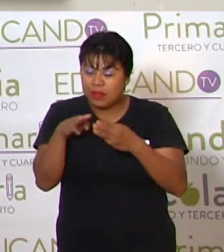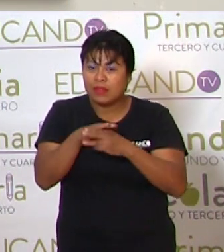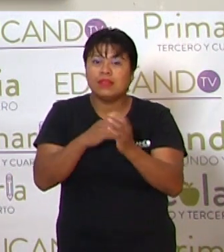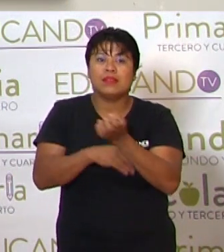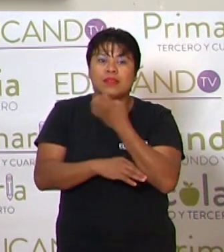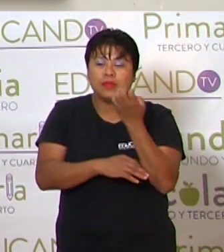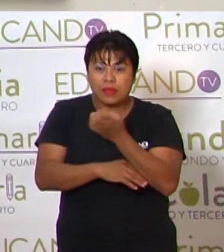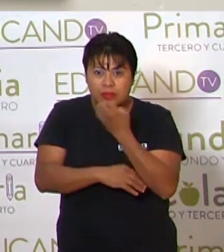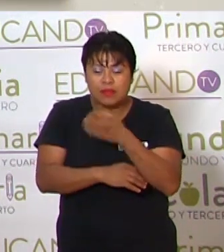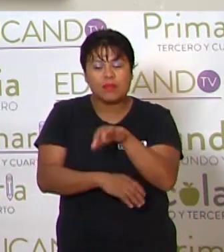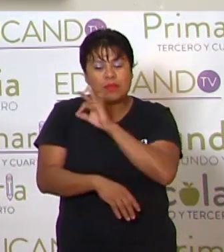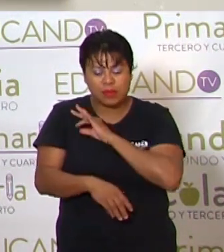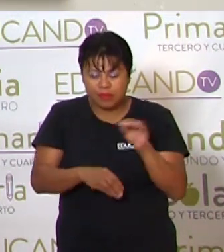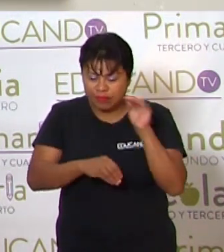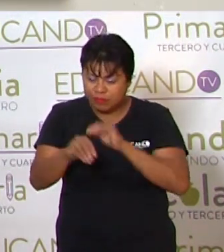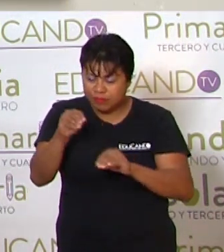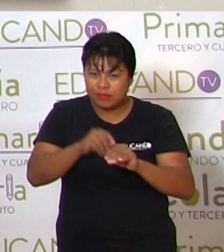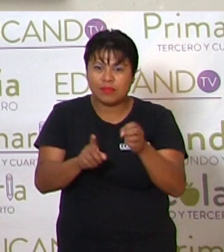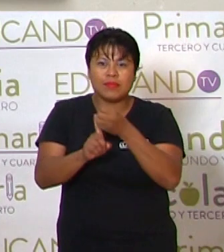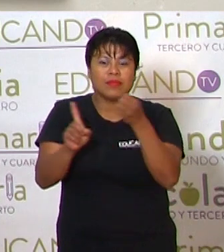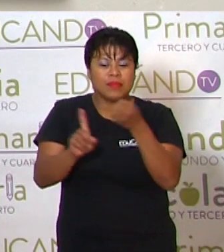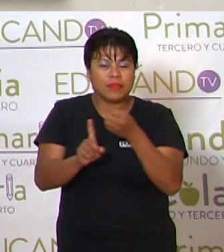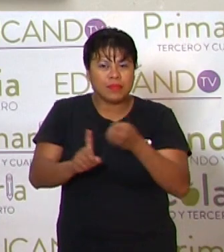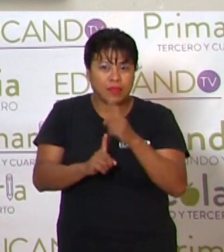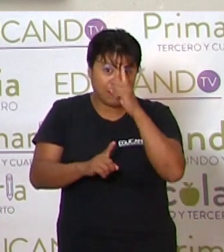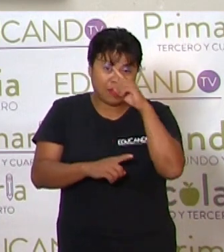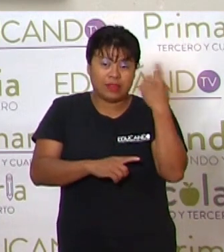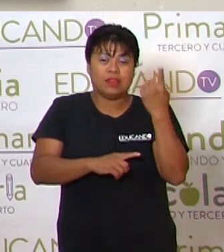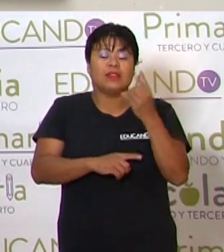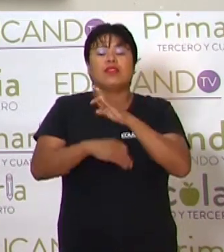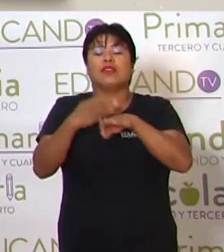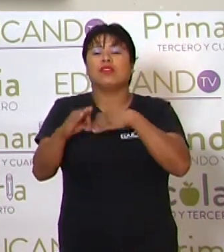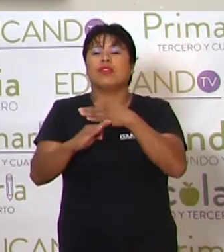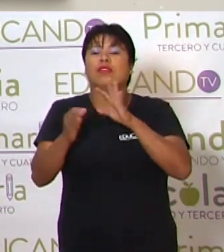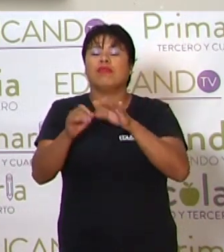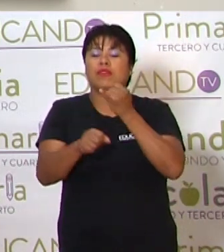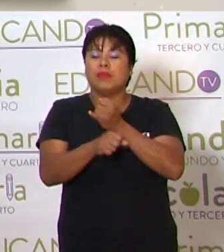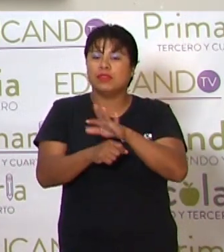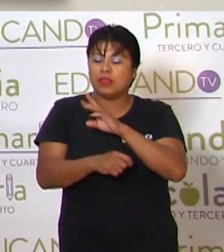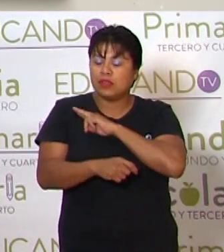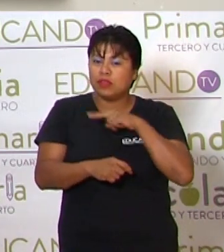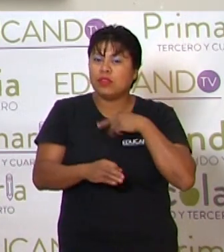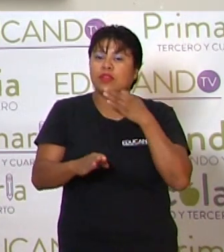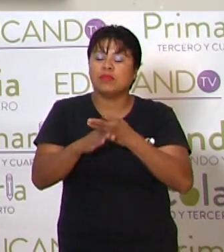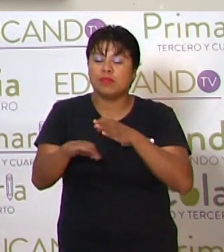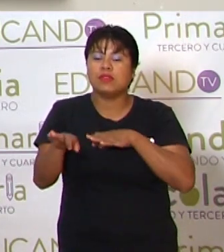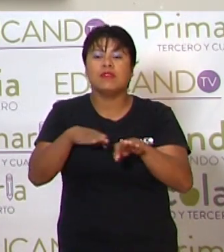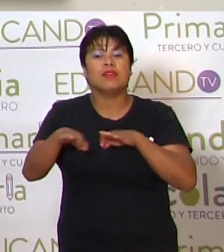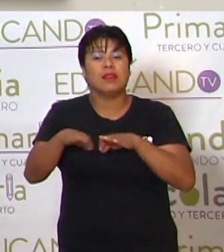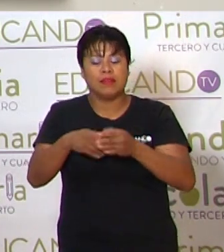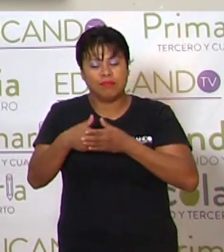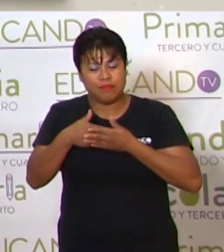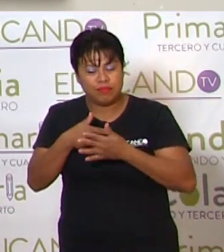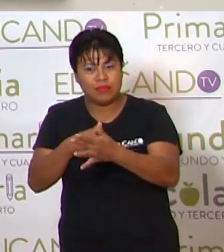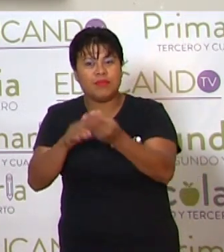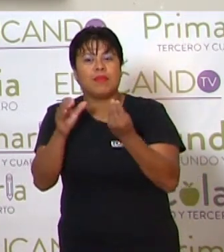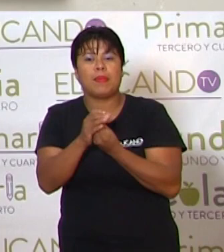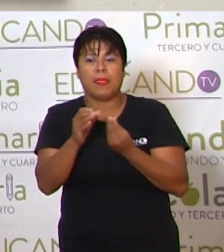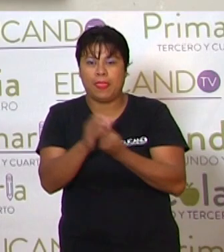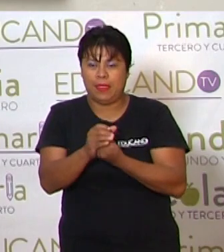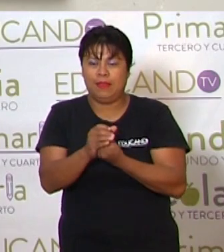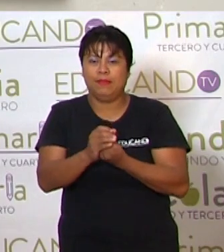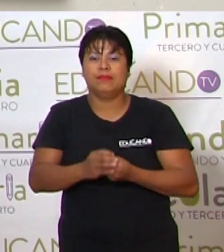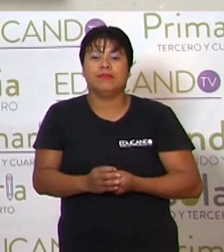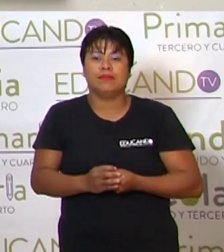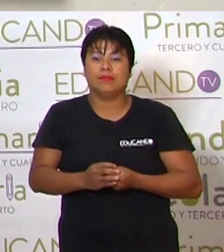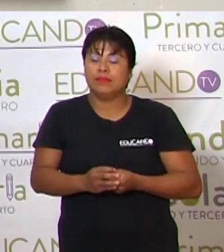materiales escolares puedas organizar de forma coherente y sencilla toda la información que vamos a estar trabajando a lo largo de todos estos